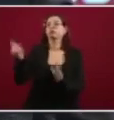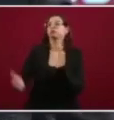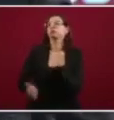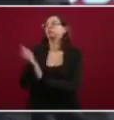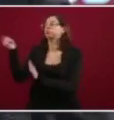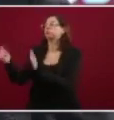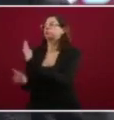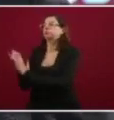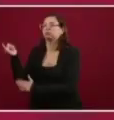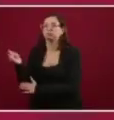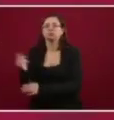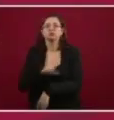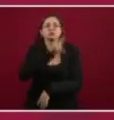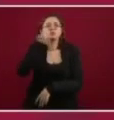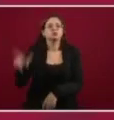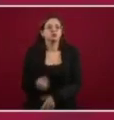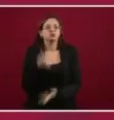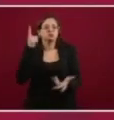de operación.